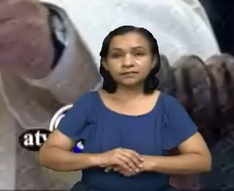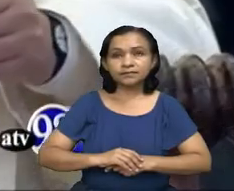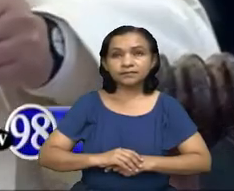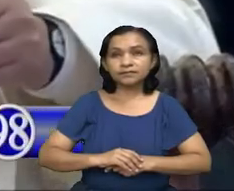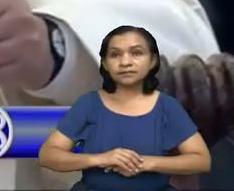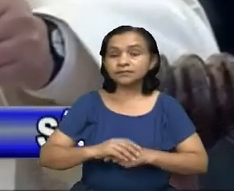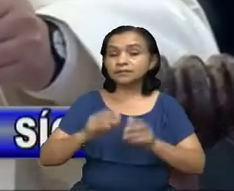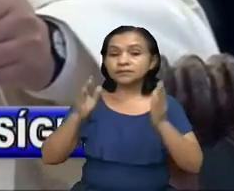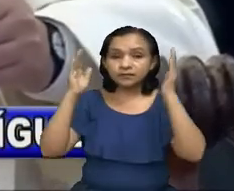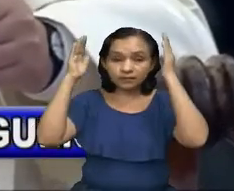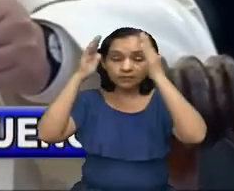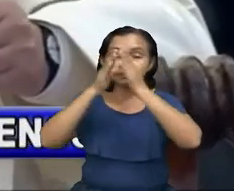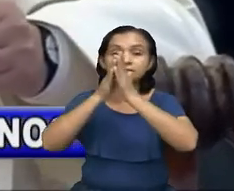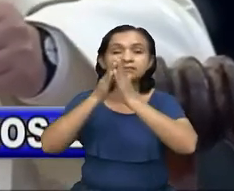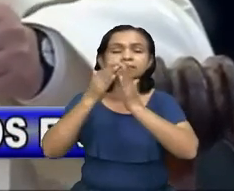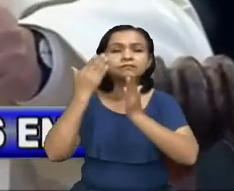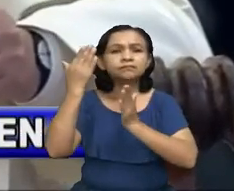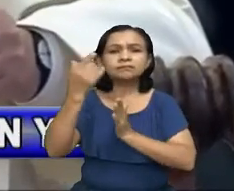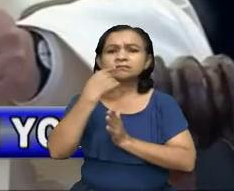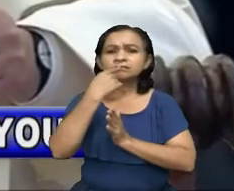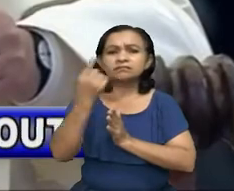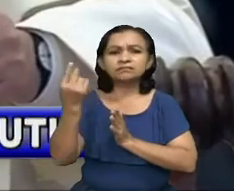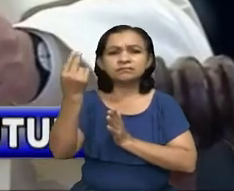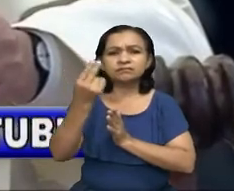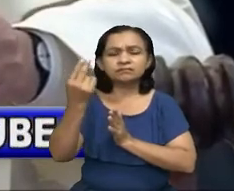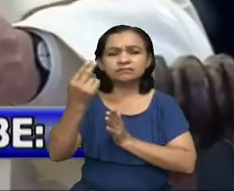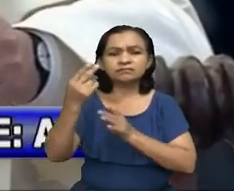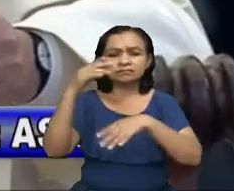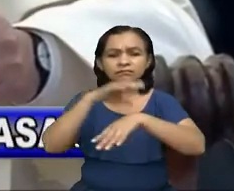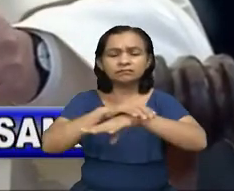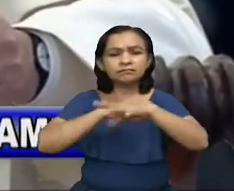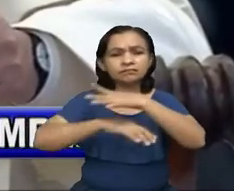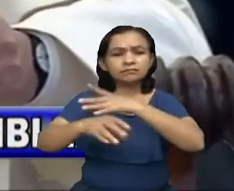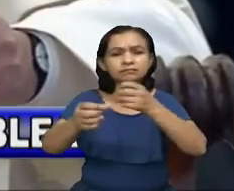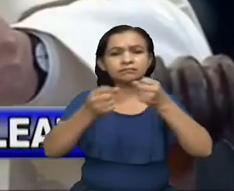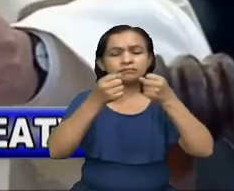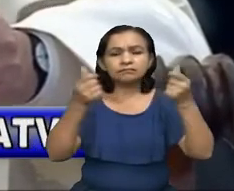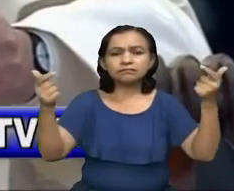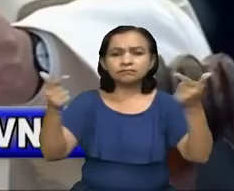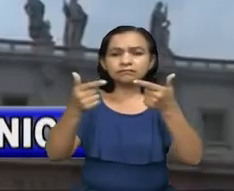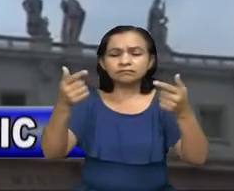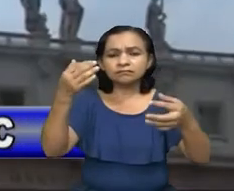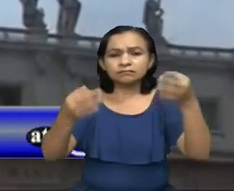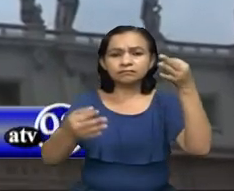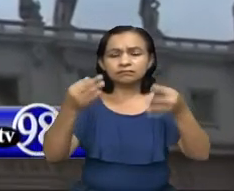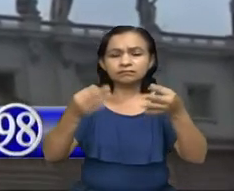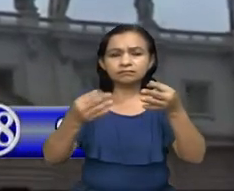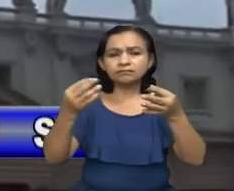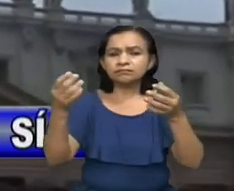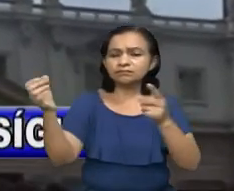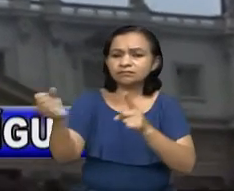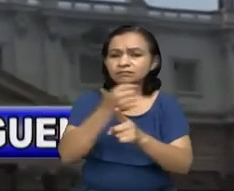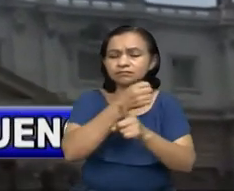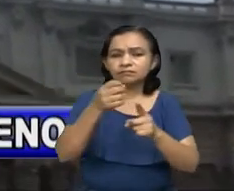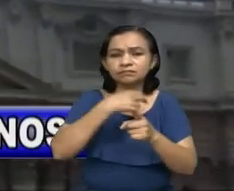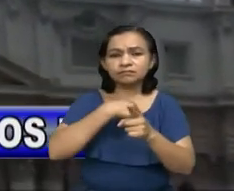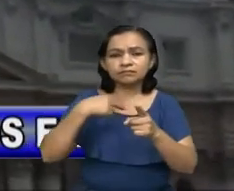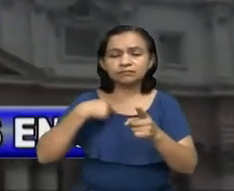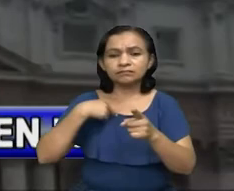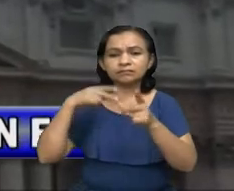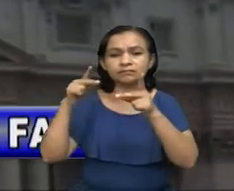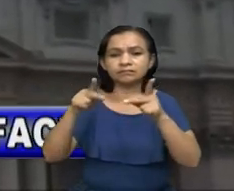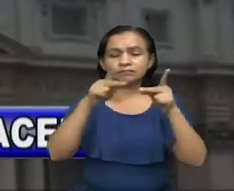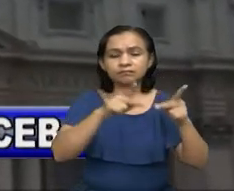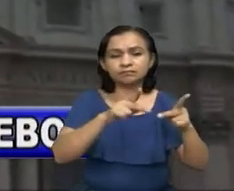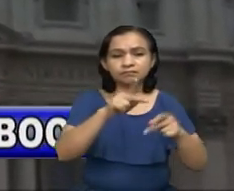El Papa Francisco censuró el uso arbitrario de la prisión preventiva, las guerras judiciales y los excesos de violencia cometidos por los agentes